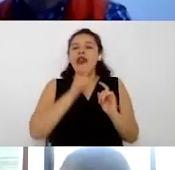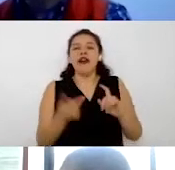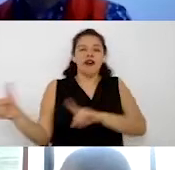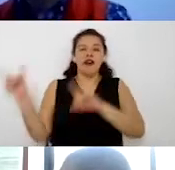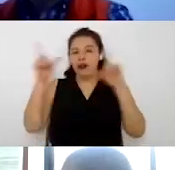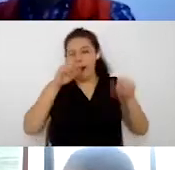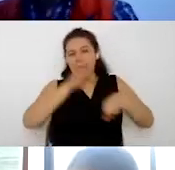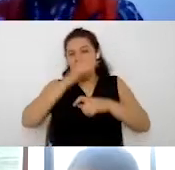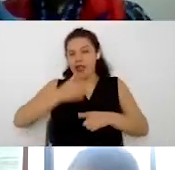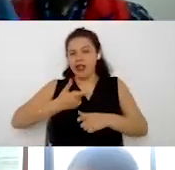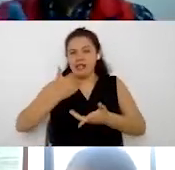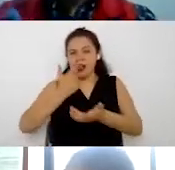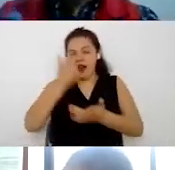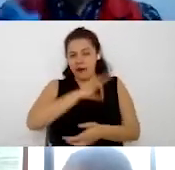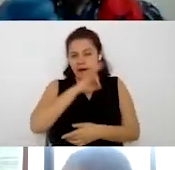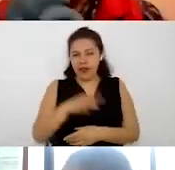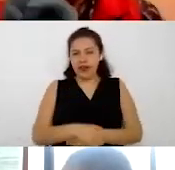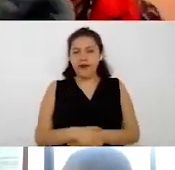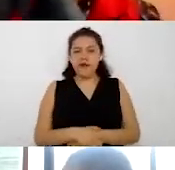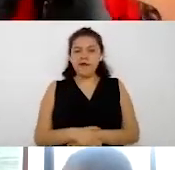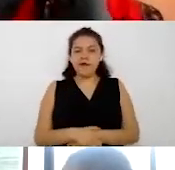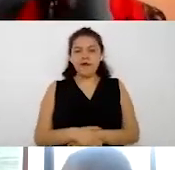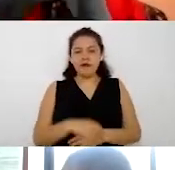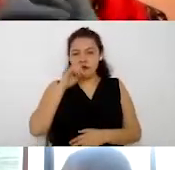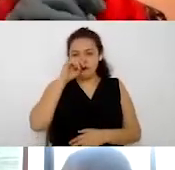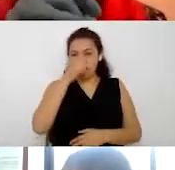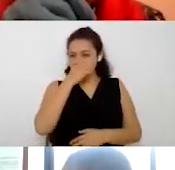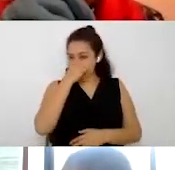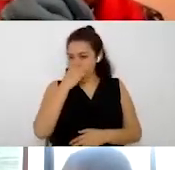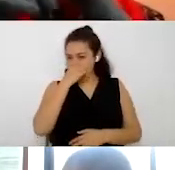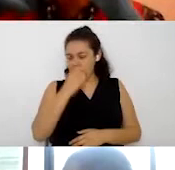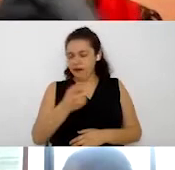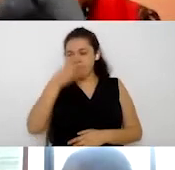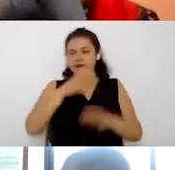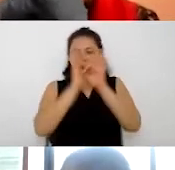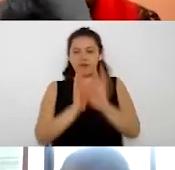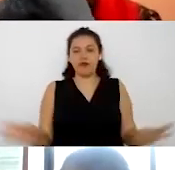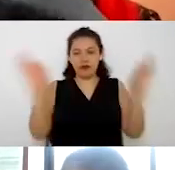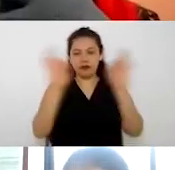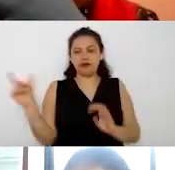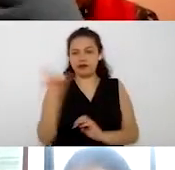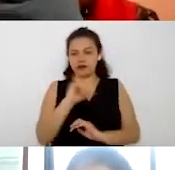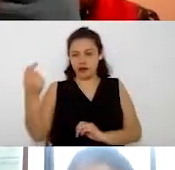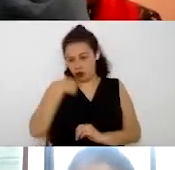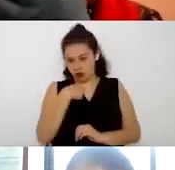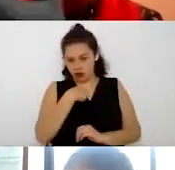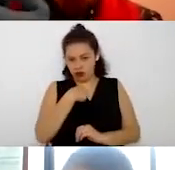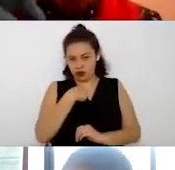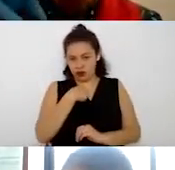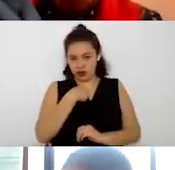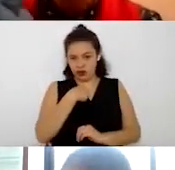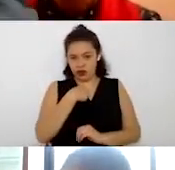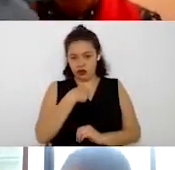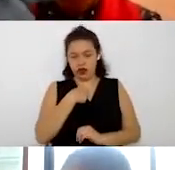situación. Para esto es muy importante que una vez que yo termine de aplicar o